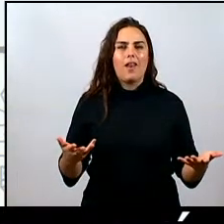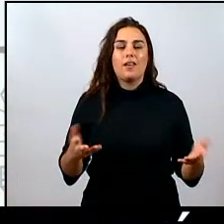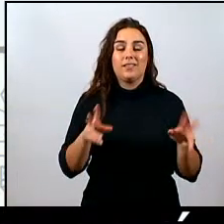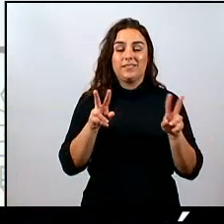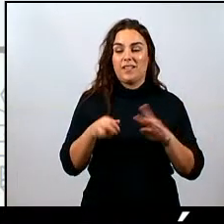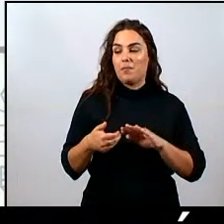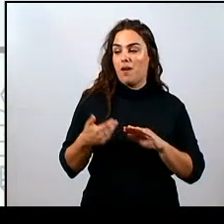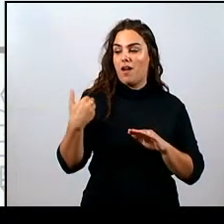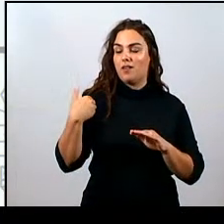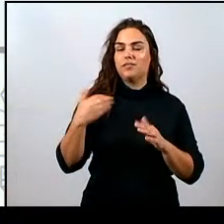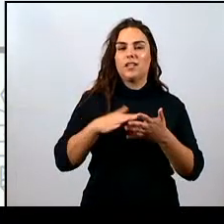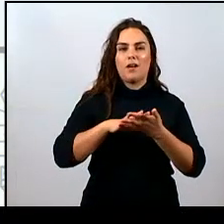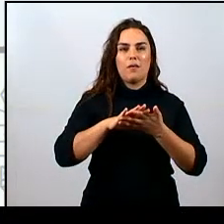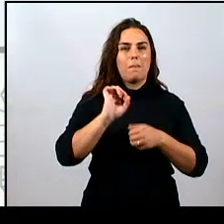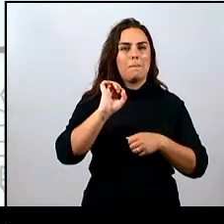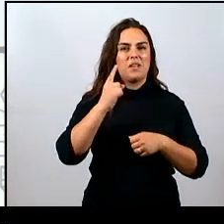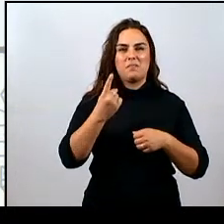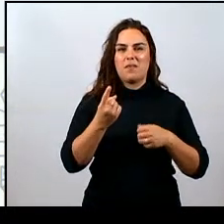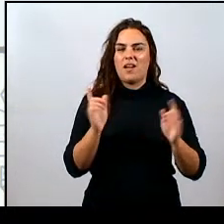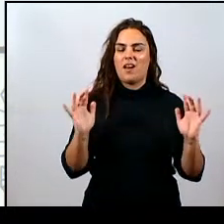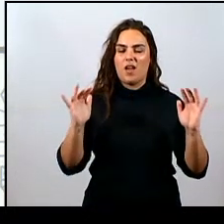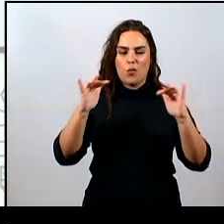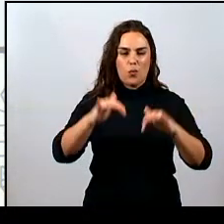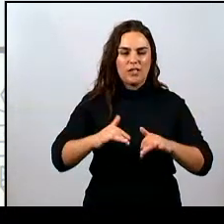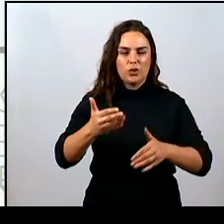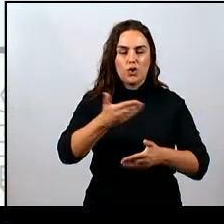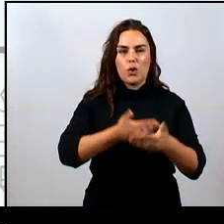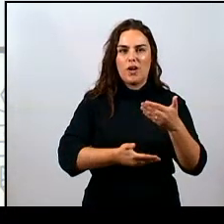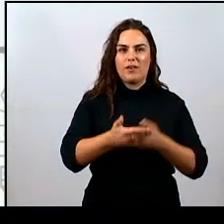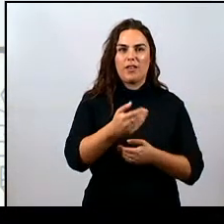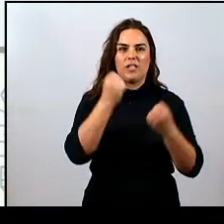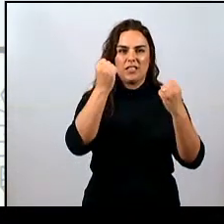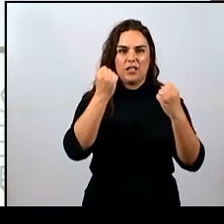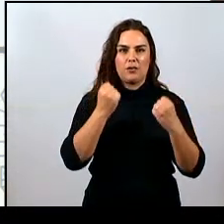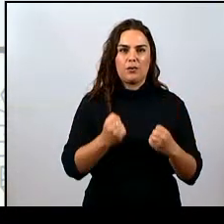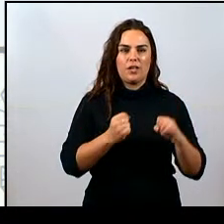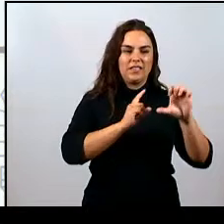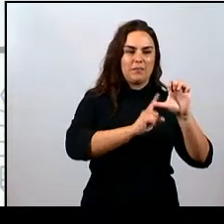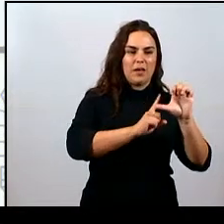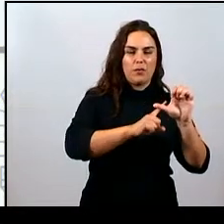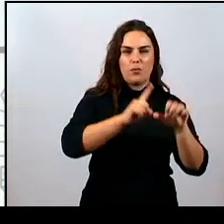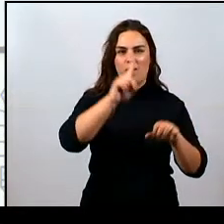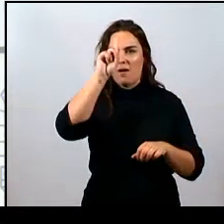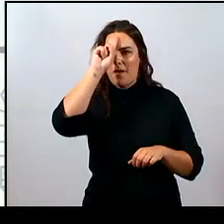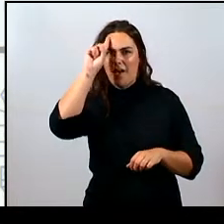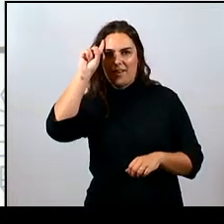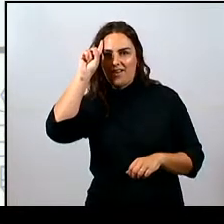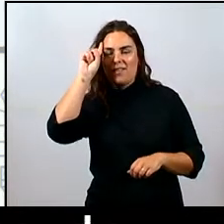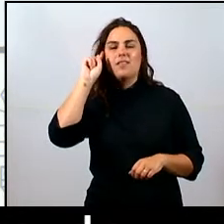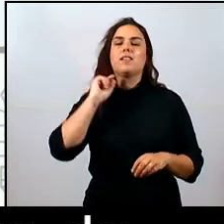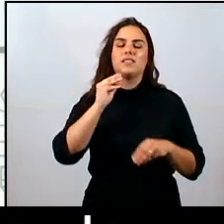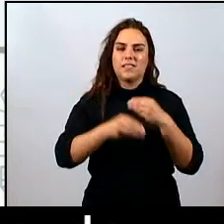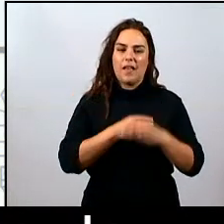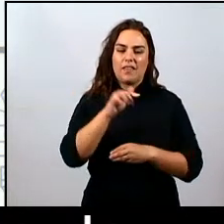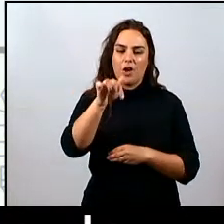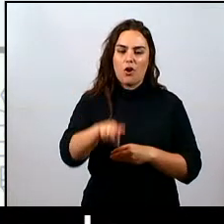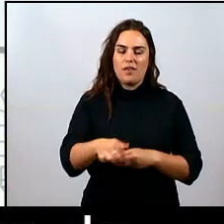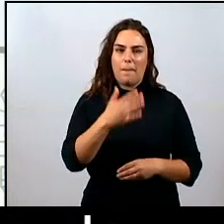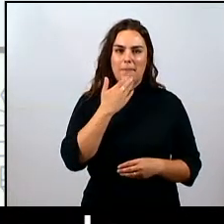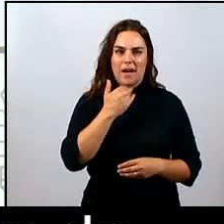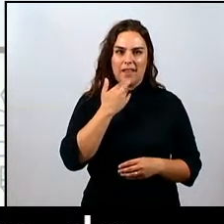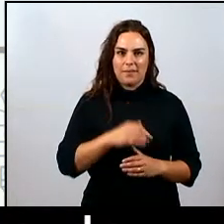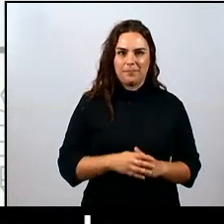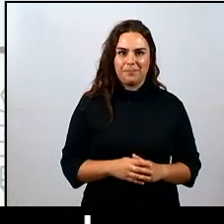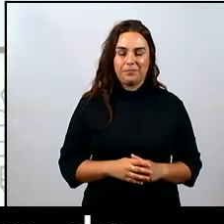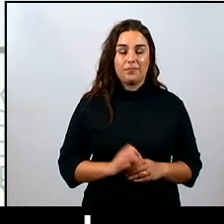han centrado esta primera sesión del Encuentro de Colaboración Institucional Extremadura-Madrid, que se ha celebrado hoy en Mérida.